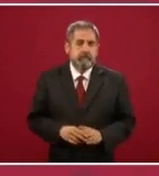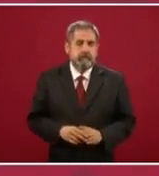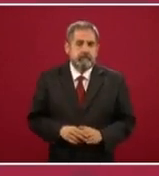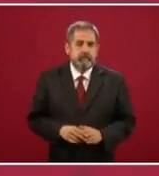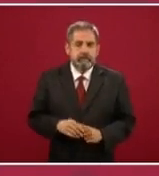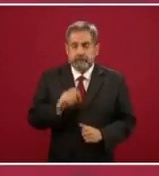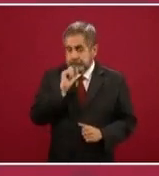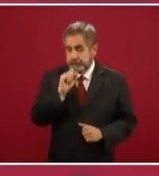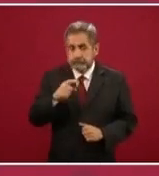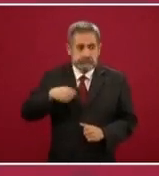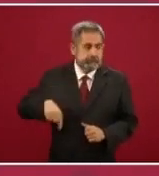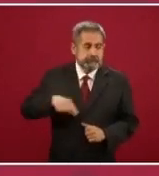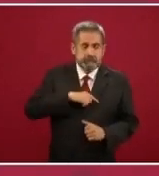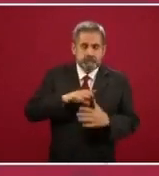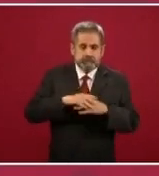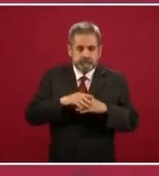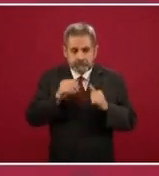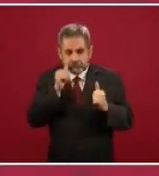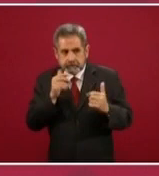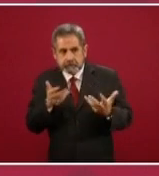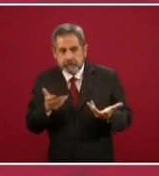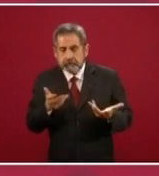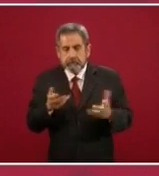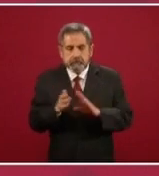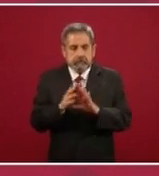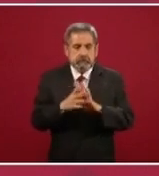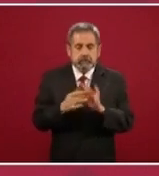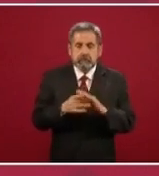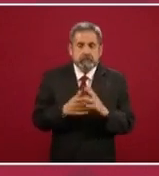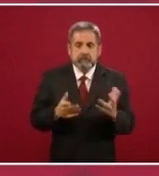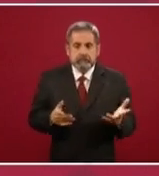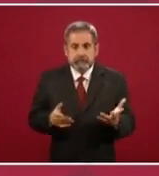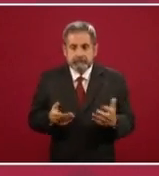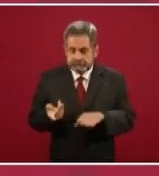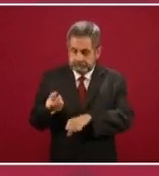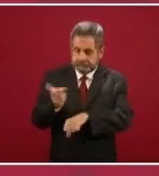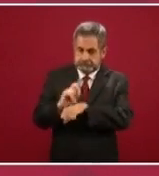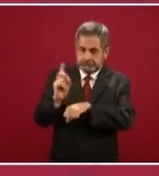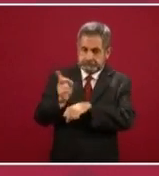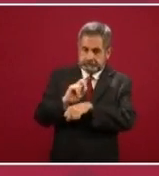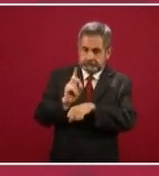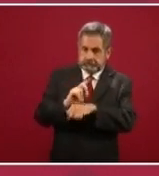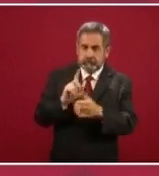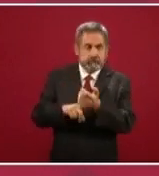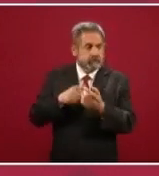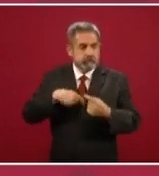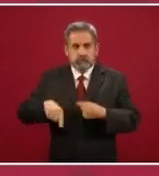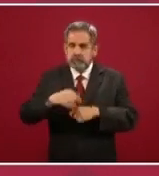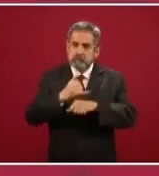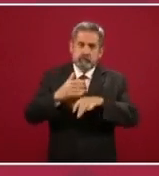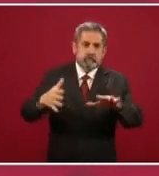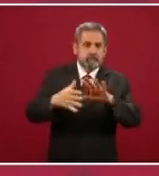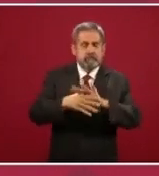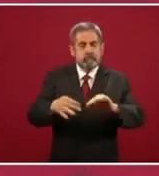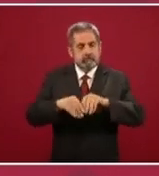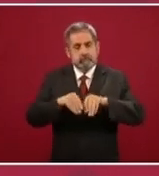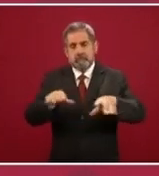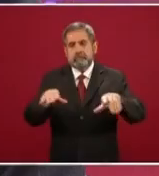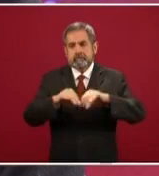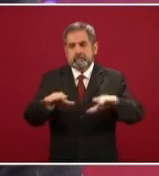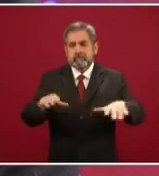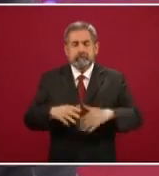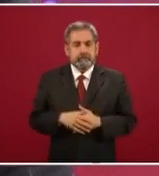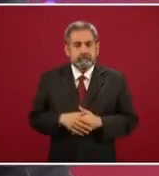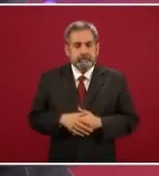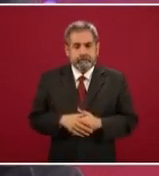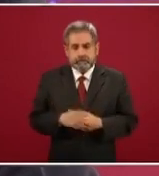y estamos atentos. Todos los días se va a informar, se